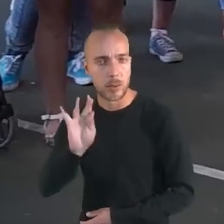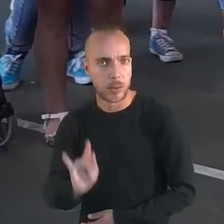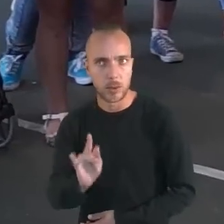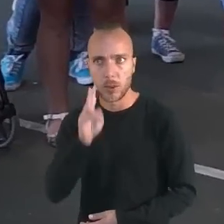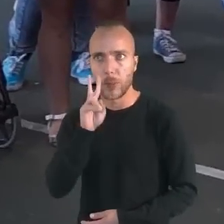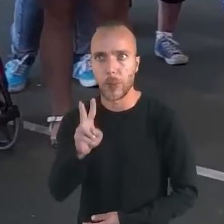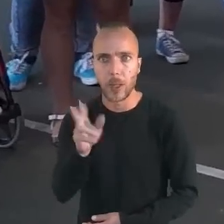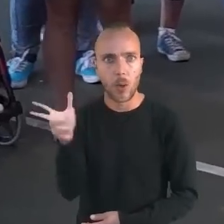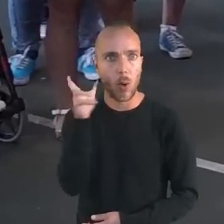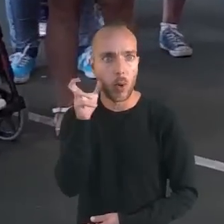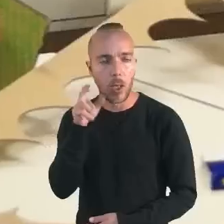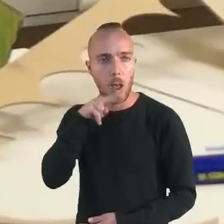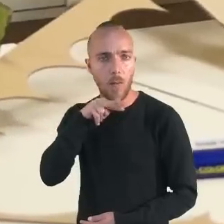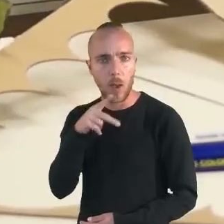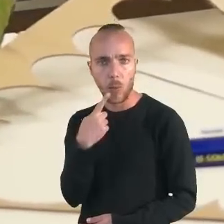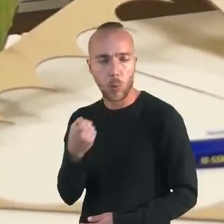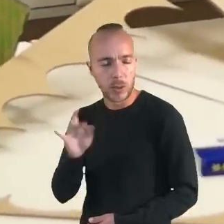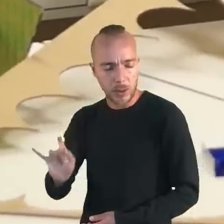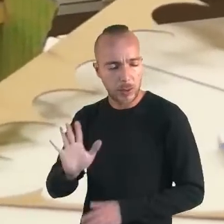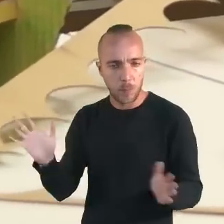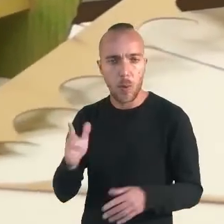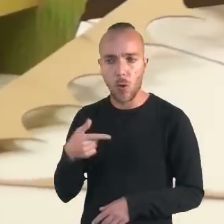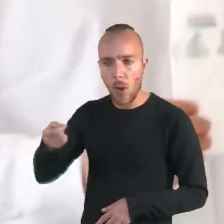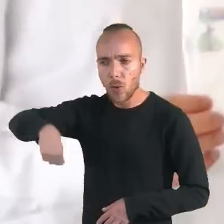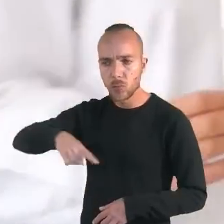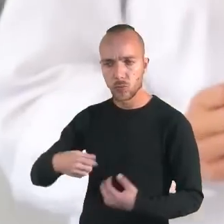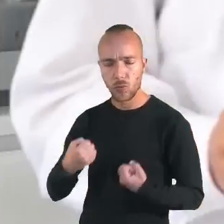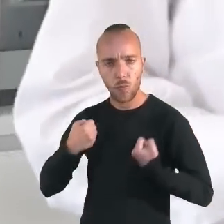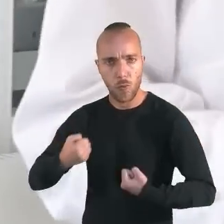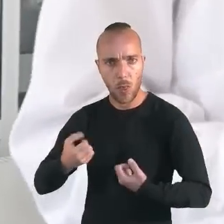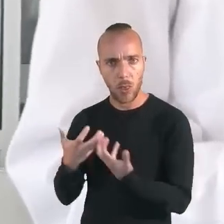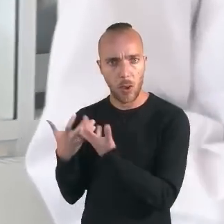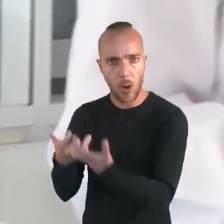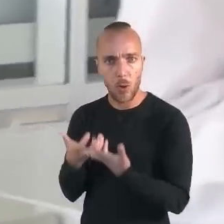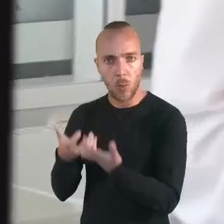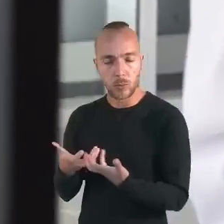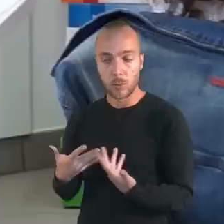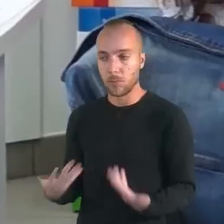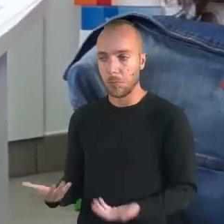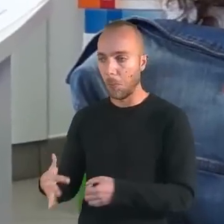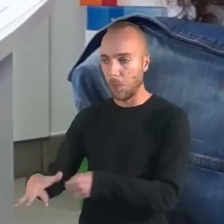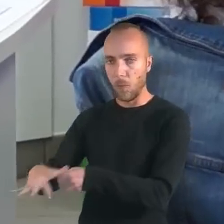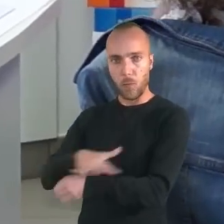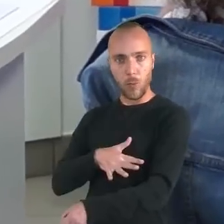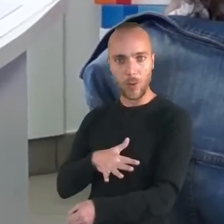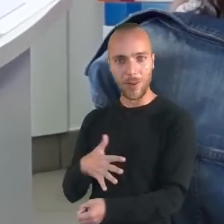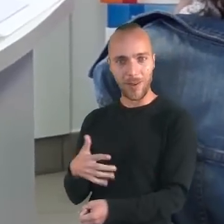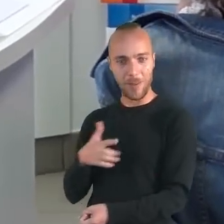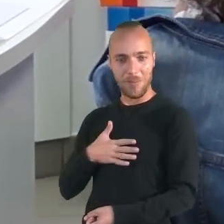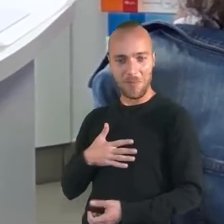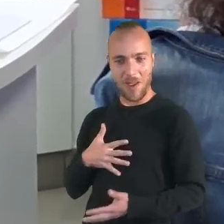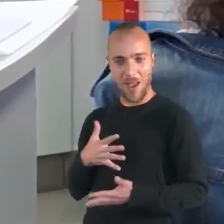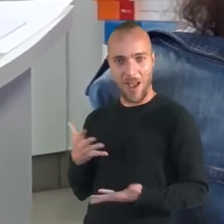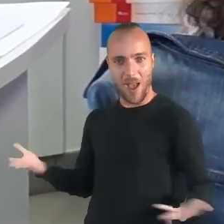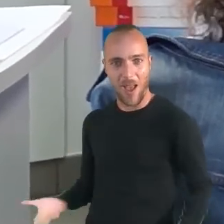lucha, que se esfuerza, que sí, que es cierto que, pueden hacer más trabajo que tú, quizás a la hora de mirar o a la hora de oír o a la hora de andar,